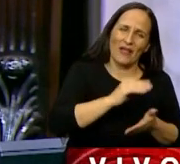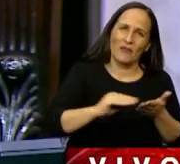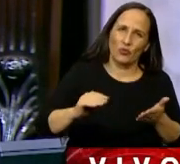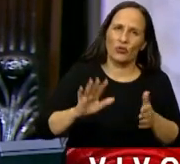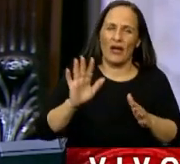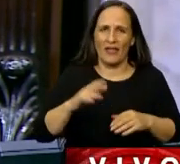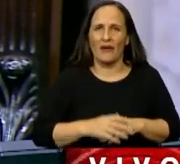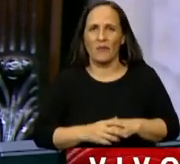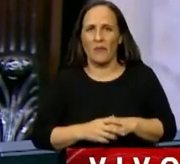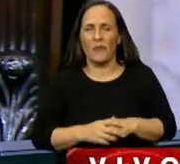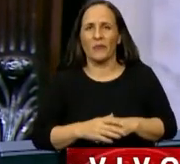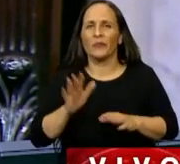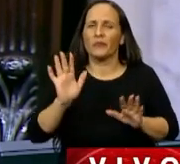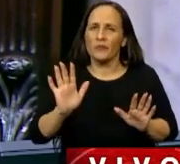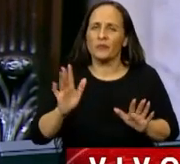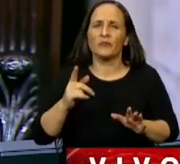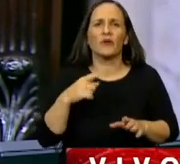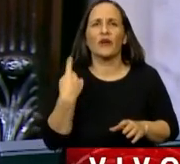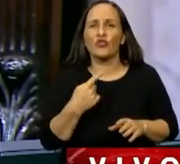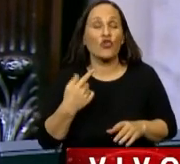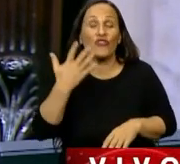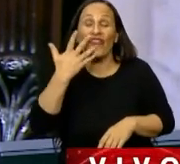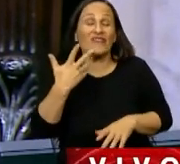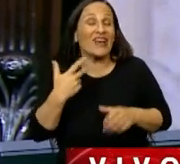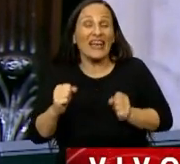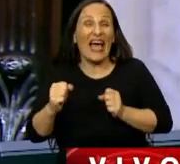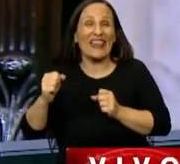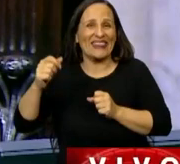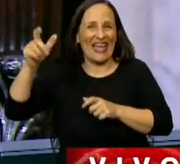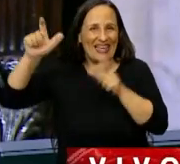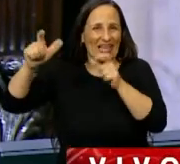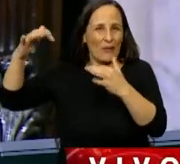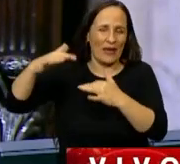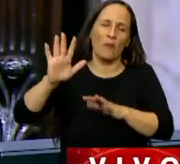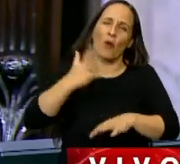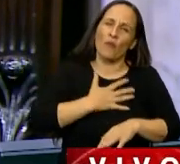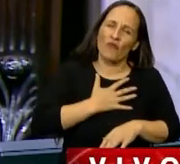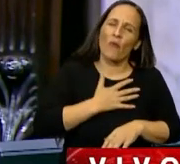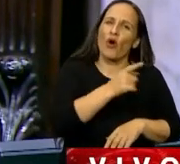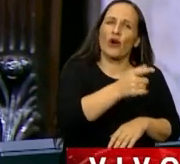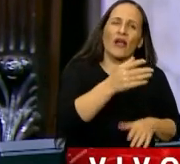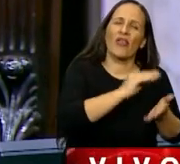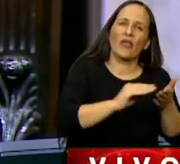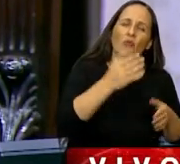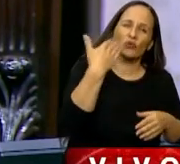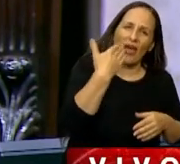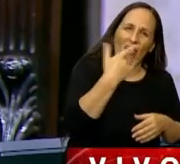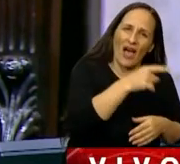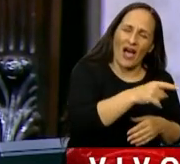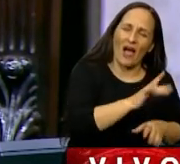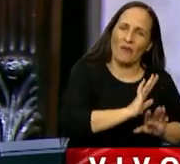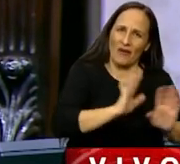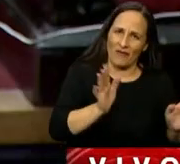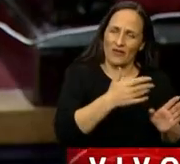se quejan de la presencia del público. A nosotros nos encanta que estén acá. Dejemos que termine el diputado de hacer uso de la